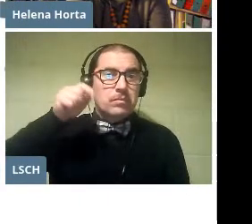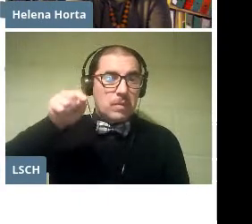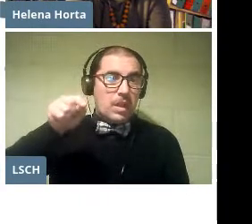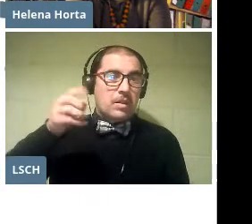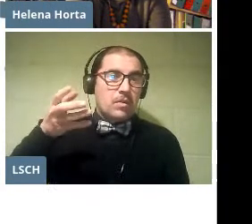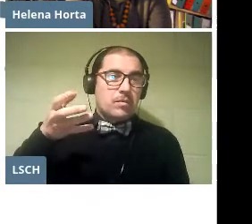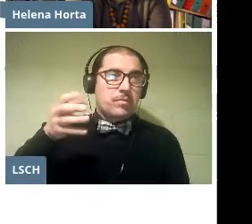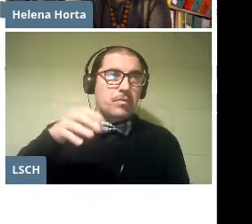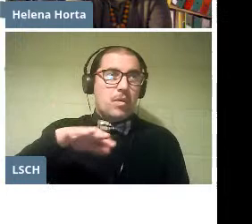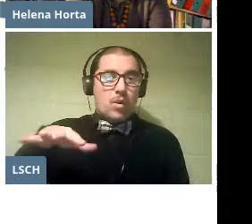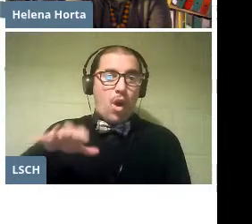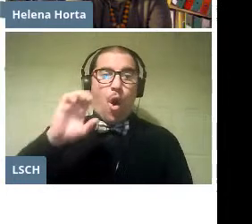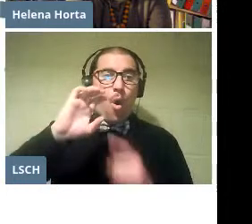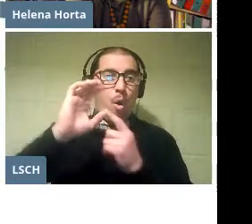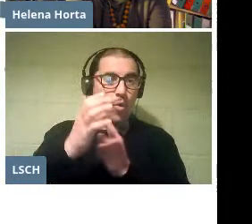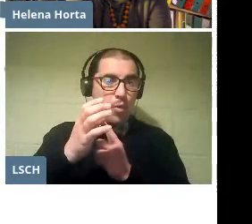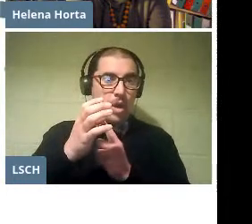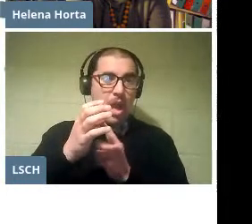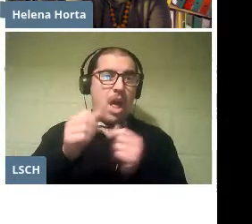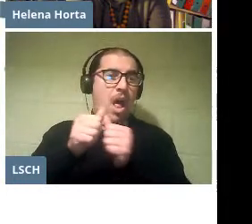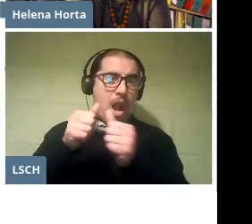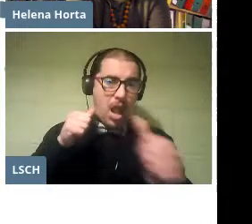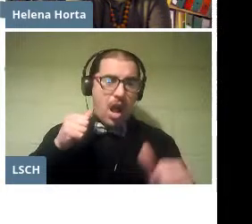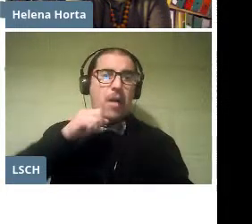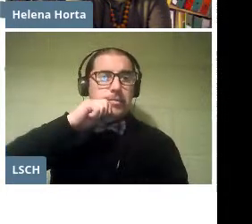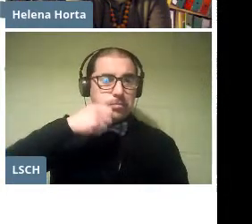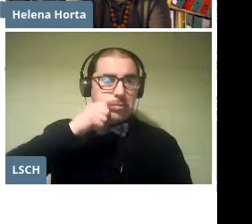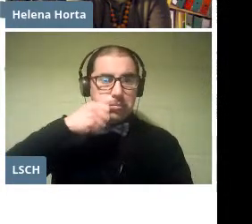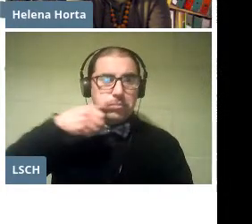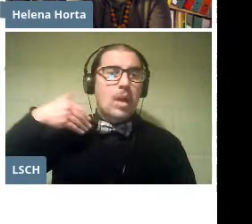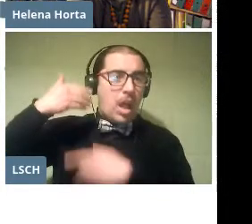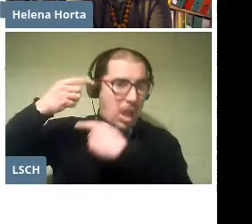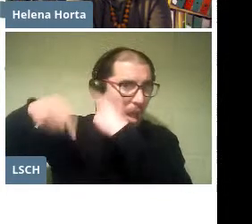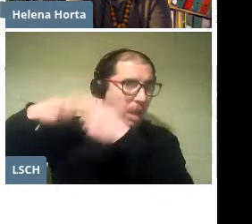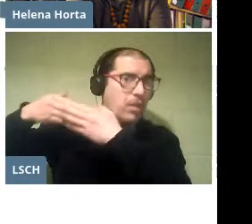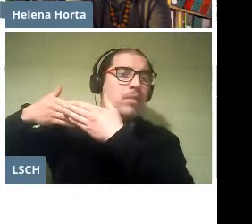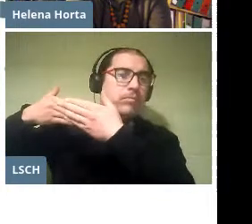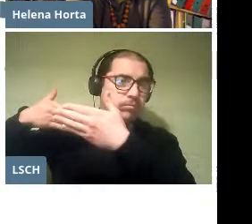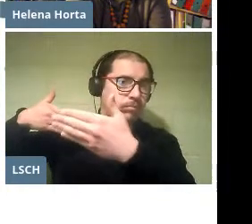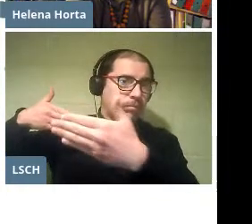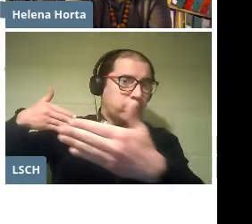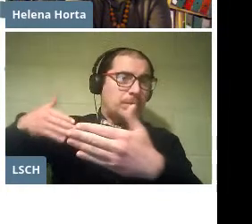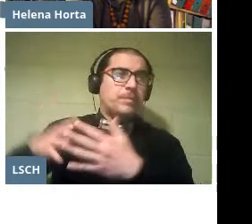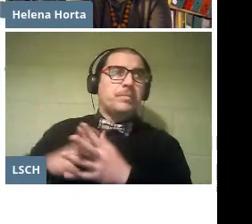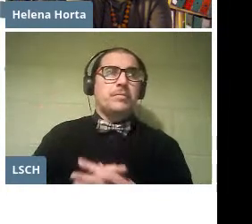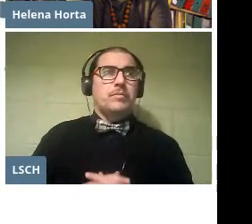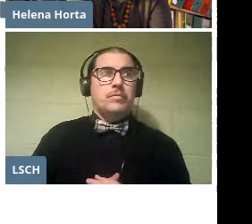elemento cultural de larga duración en la historia andina.